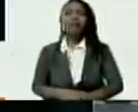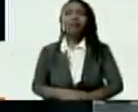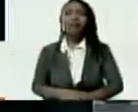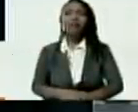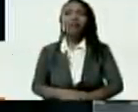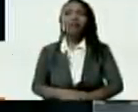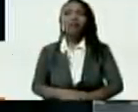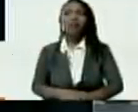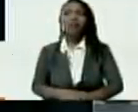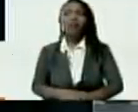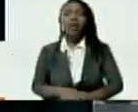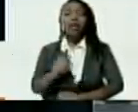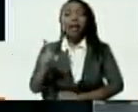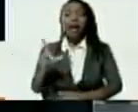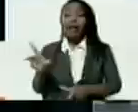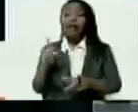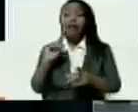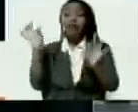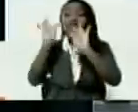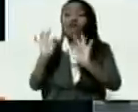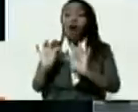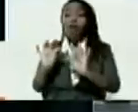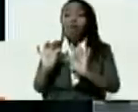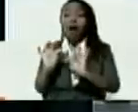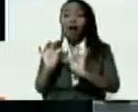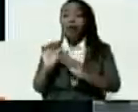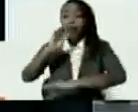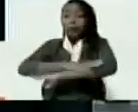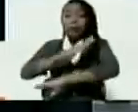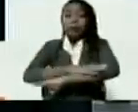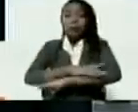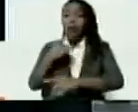que ha tenido que tomar medidas drásticas de